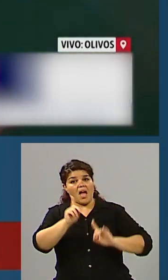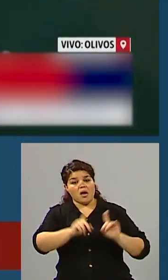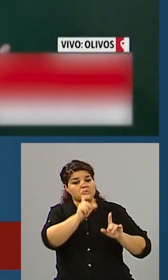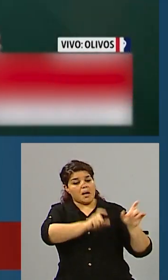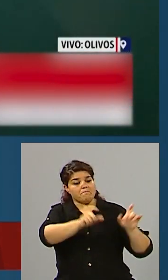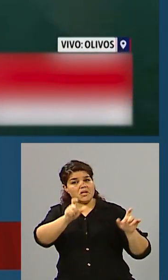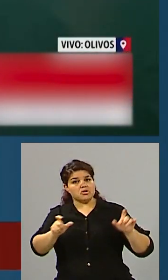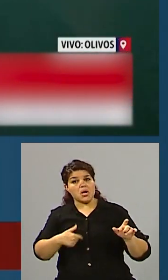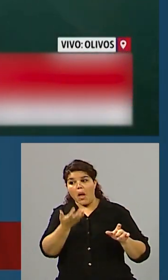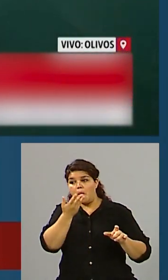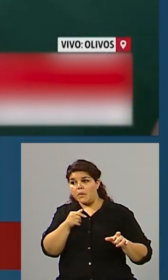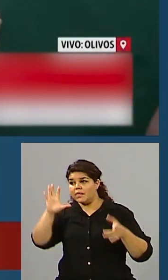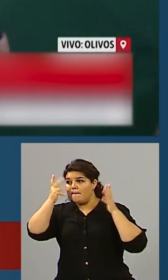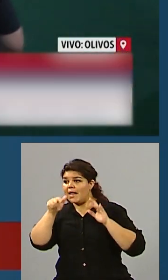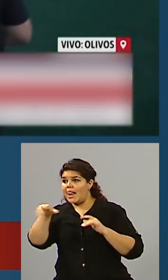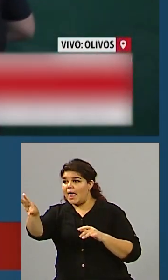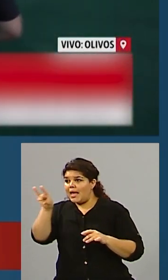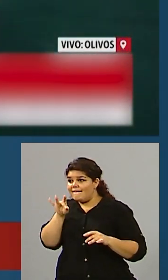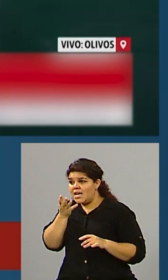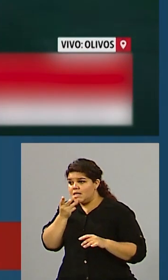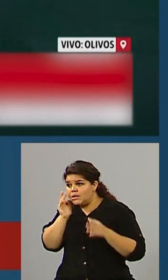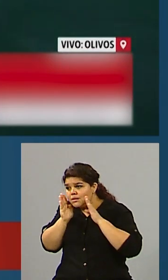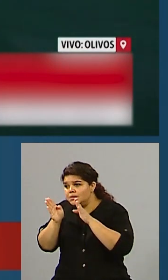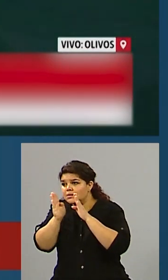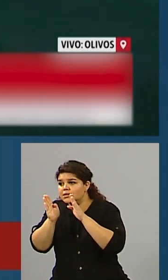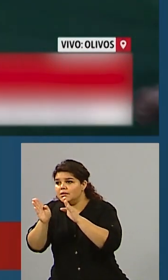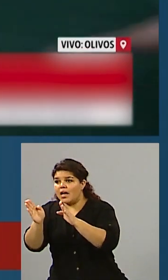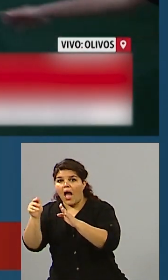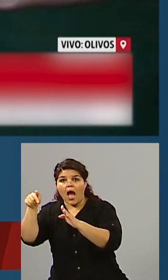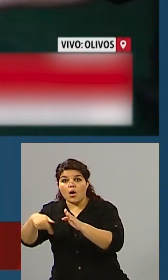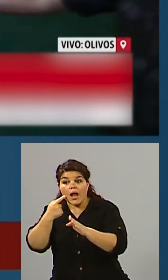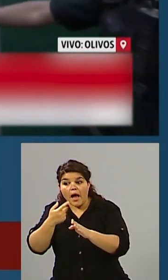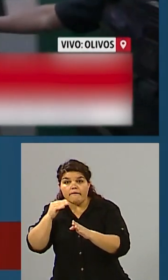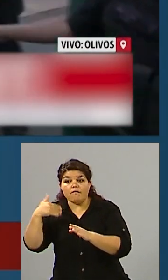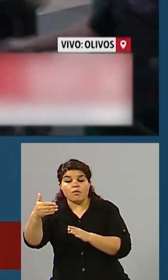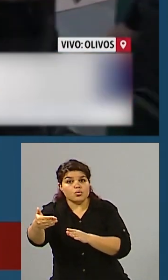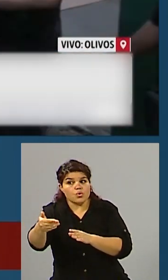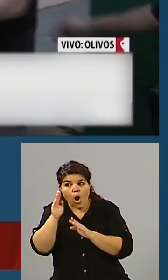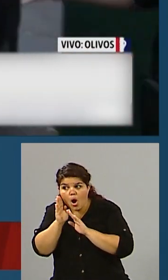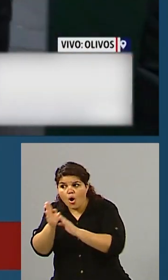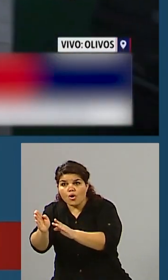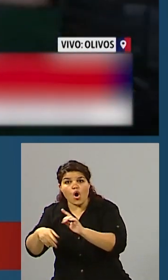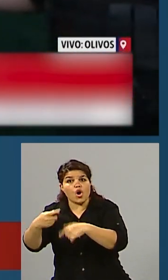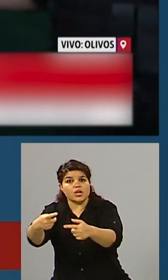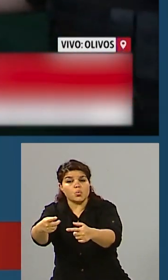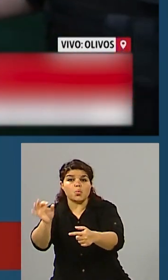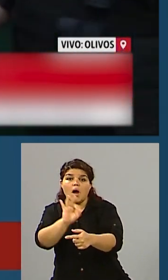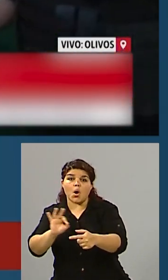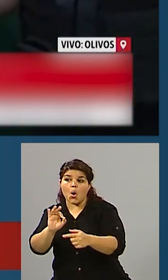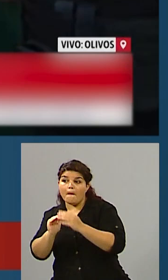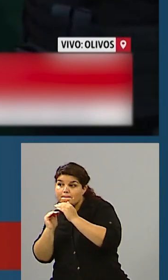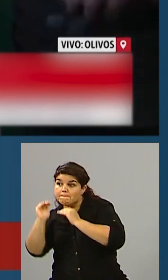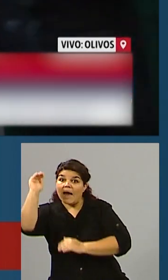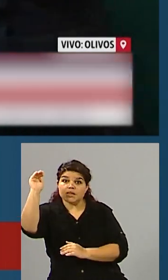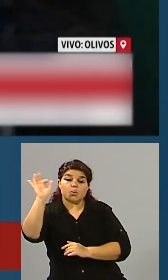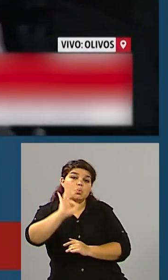un determinado momento mantienen esa preferencia, esa adhesión, la incrementan, o por el contrario, como ha